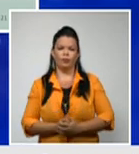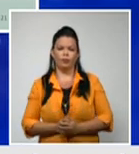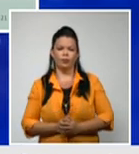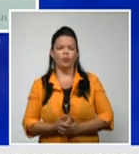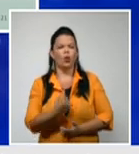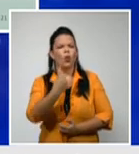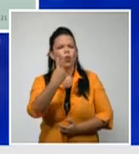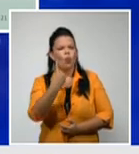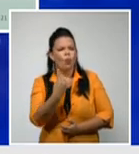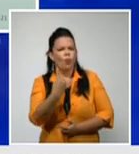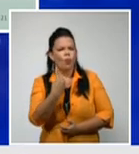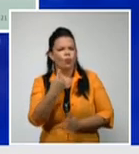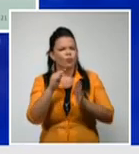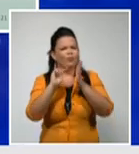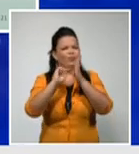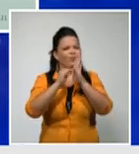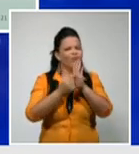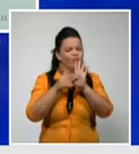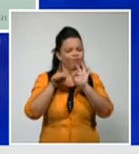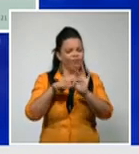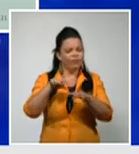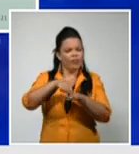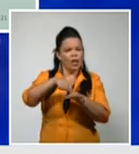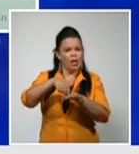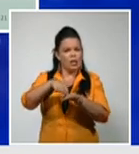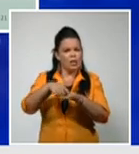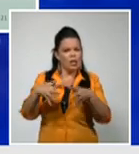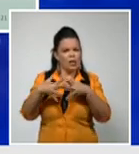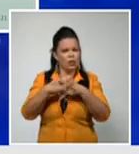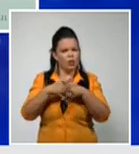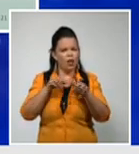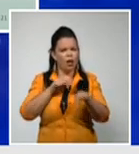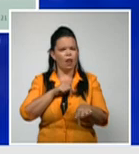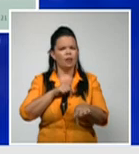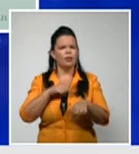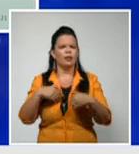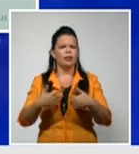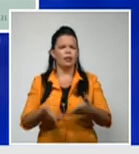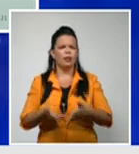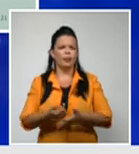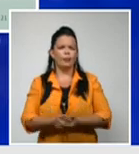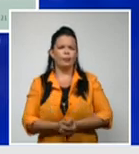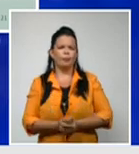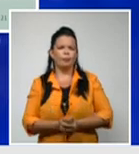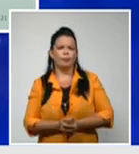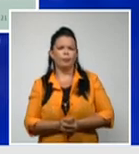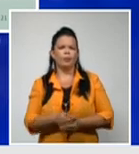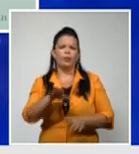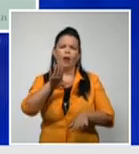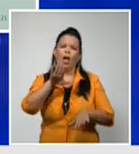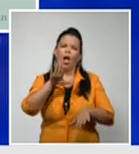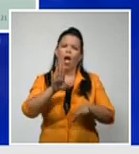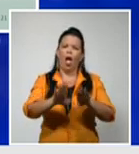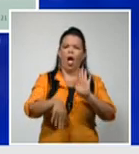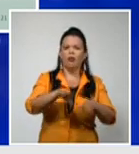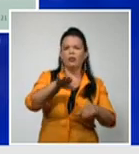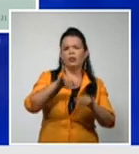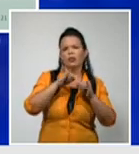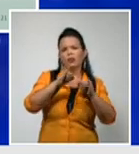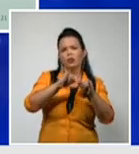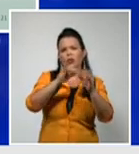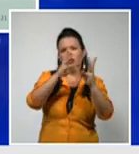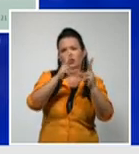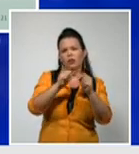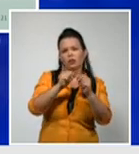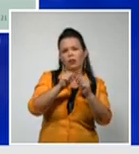municipio de La Isla, que realmente a veces un día decimos un número de casos, después muy